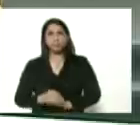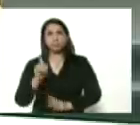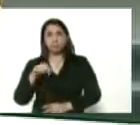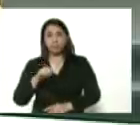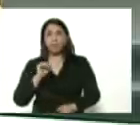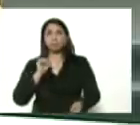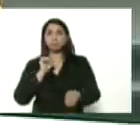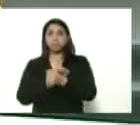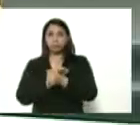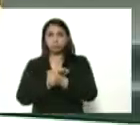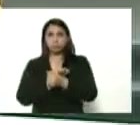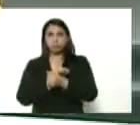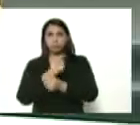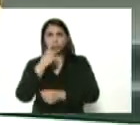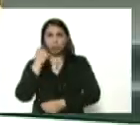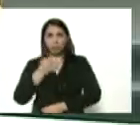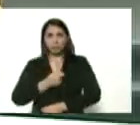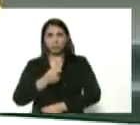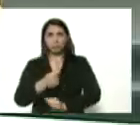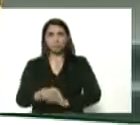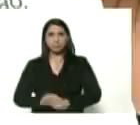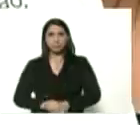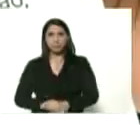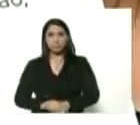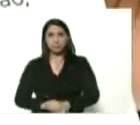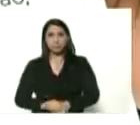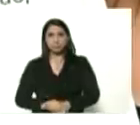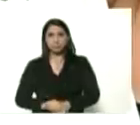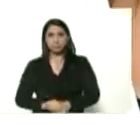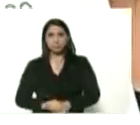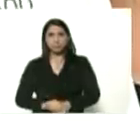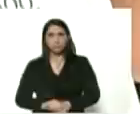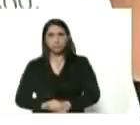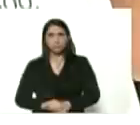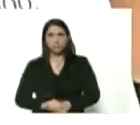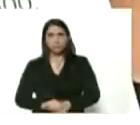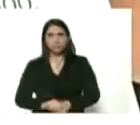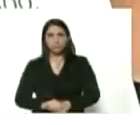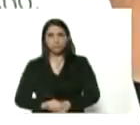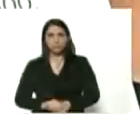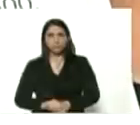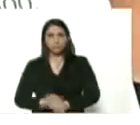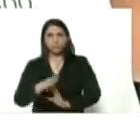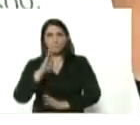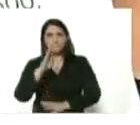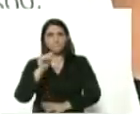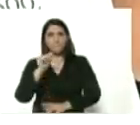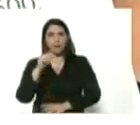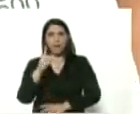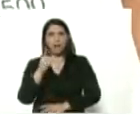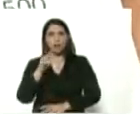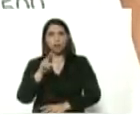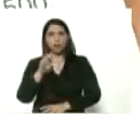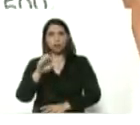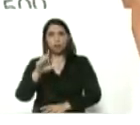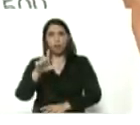entre los capturados está Josnar Adolfo Baduel Olloque.